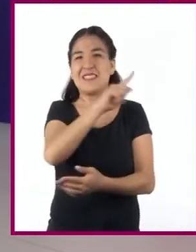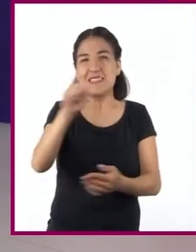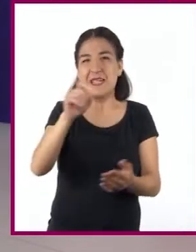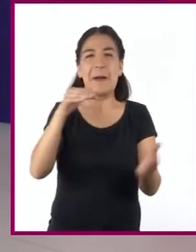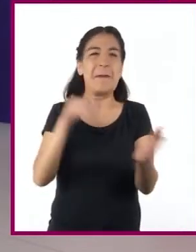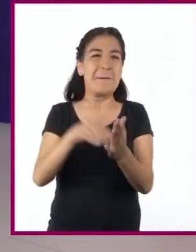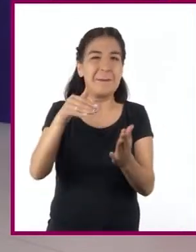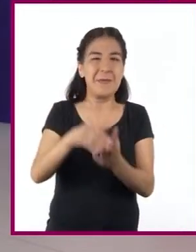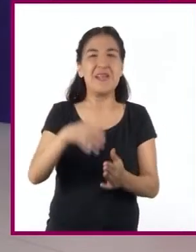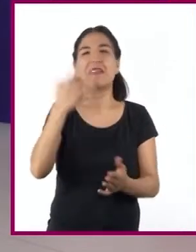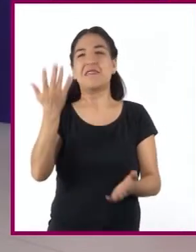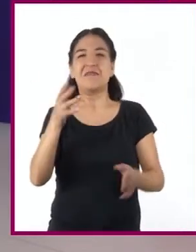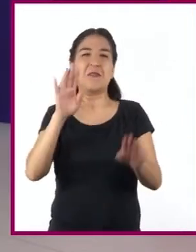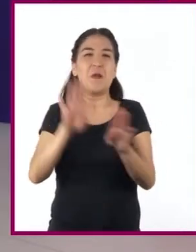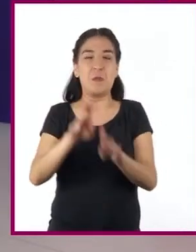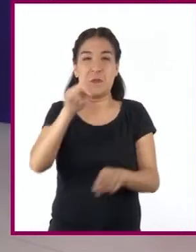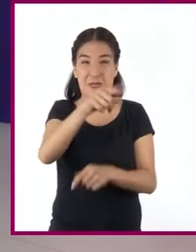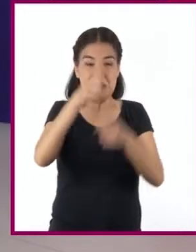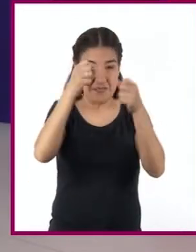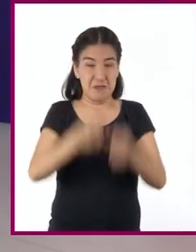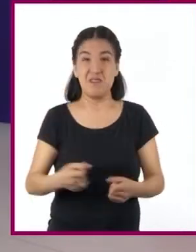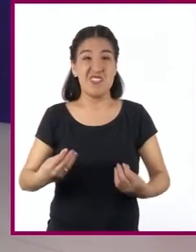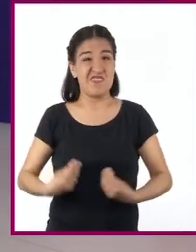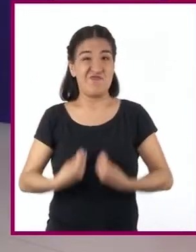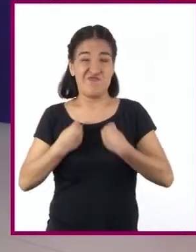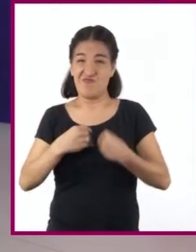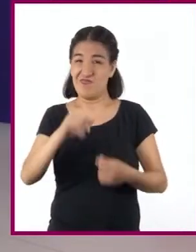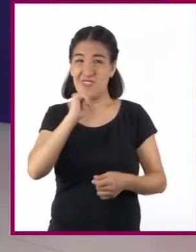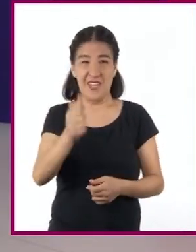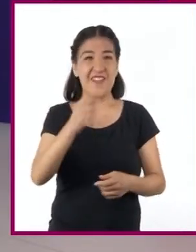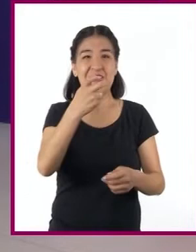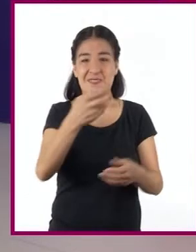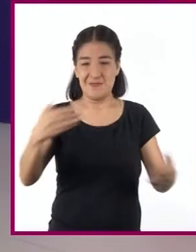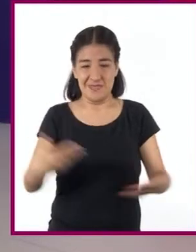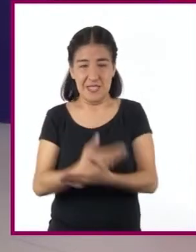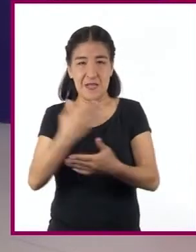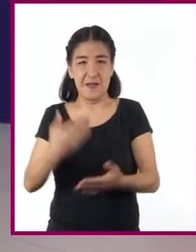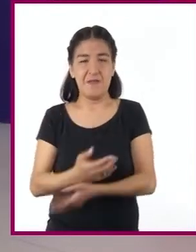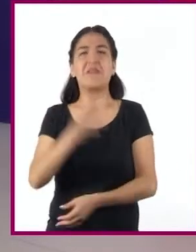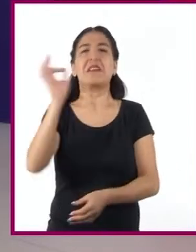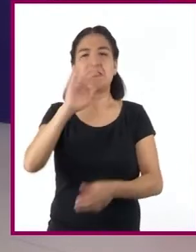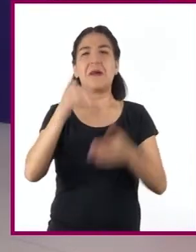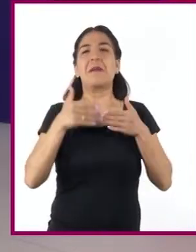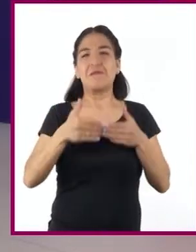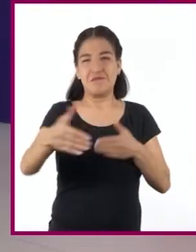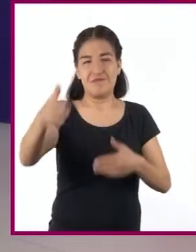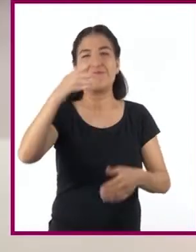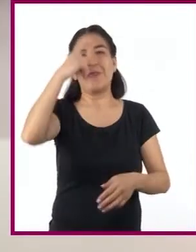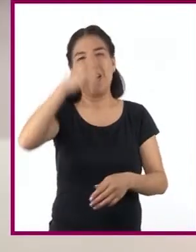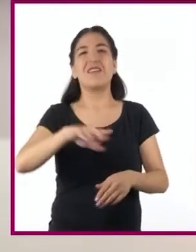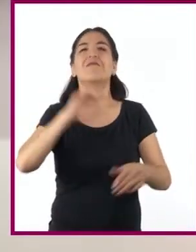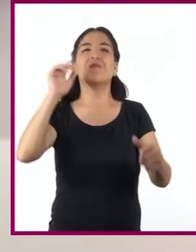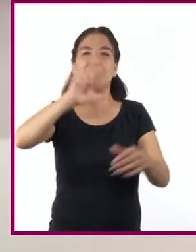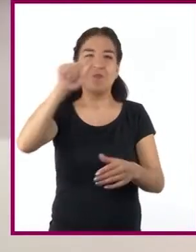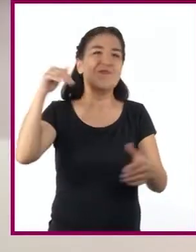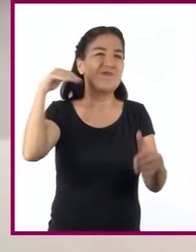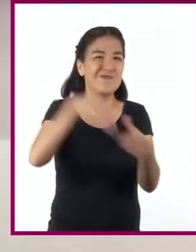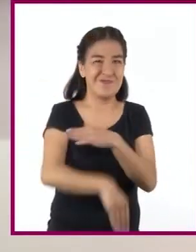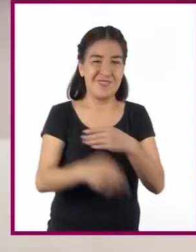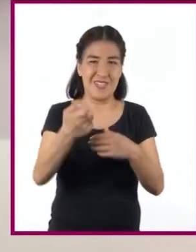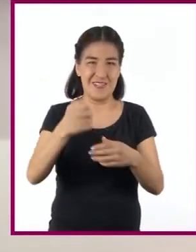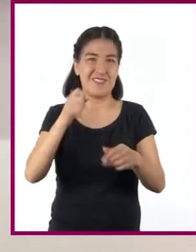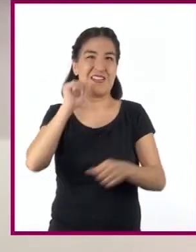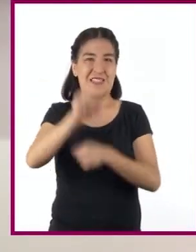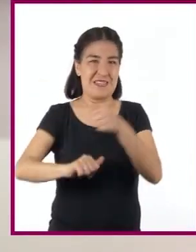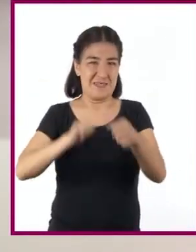ello, se aseguran que aunque no sobrevivan todas las crías, habrá suficientes para que no se pierda la especie.